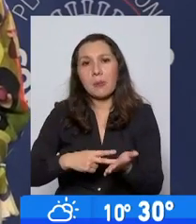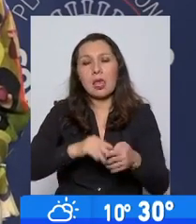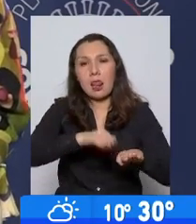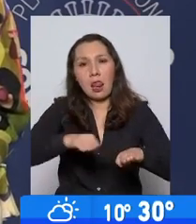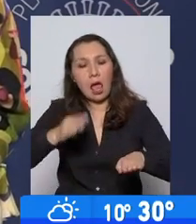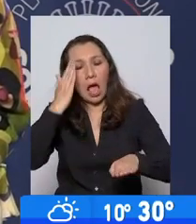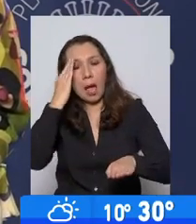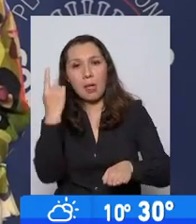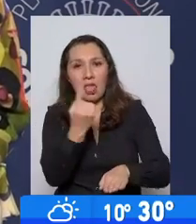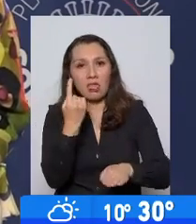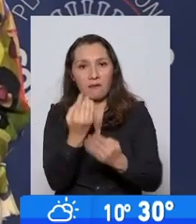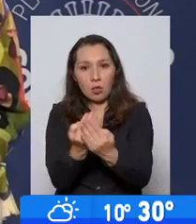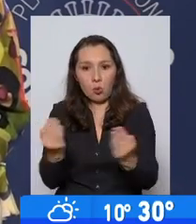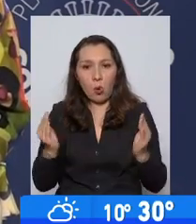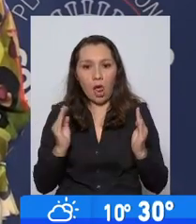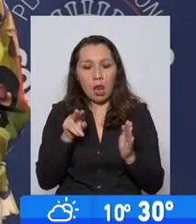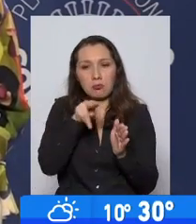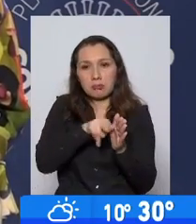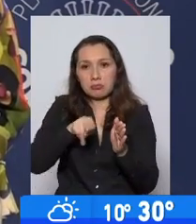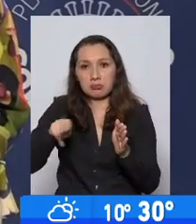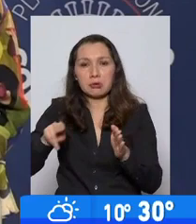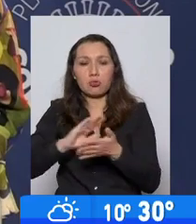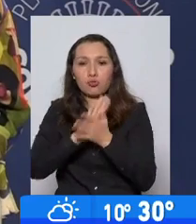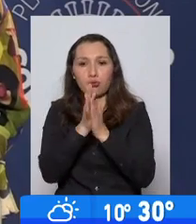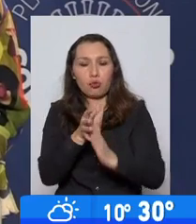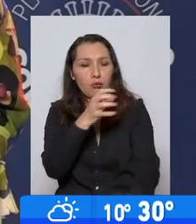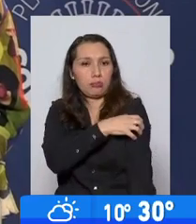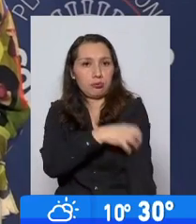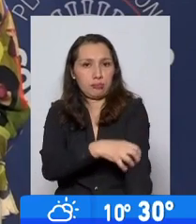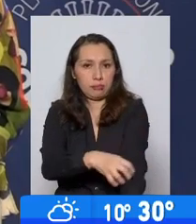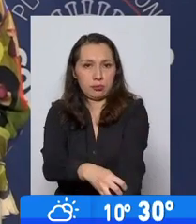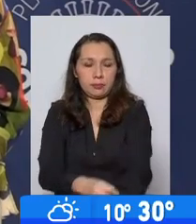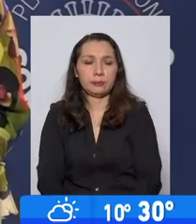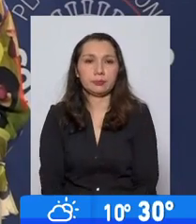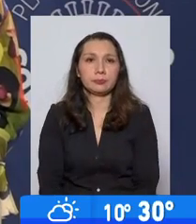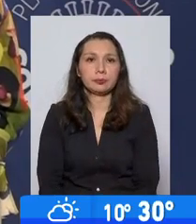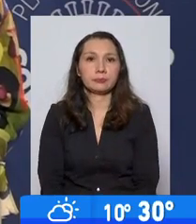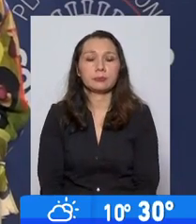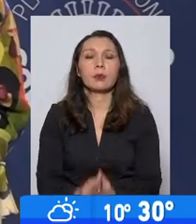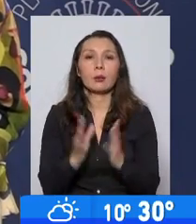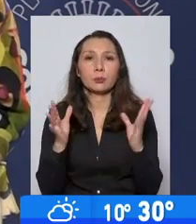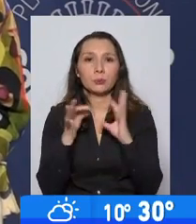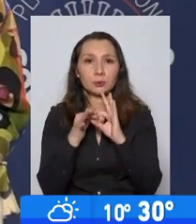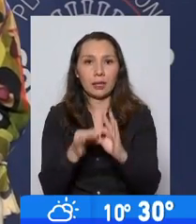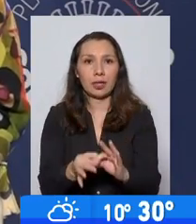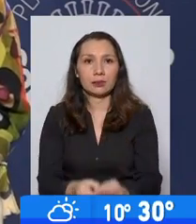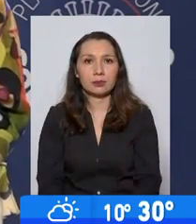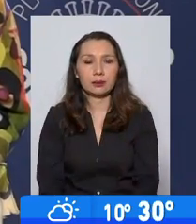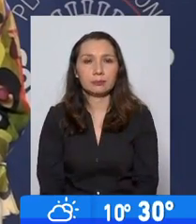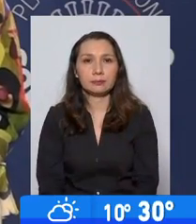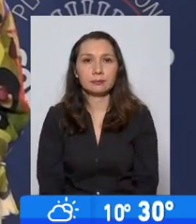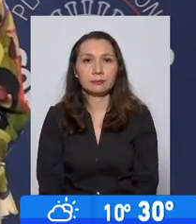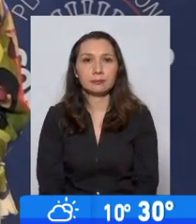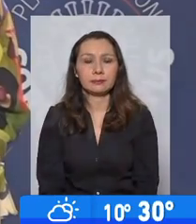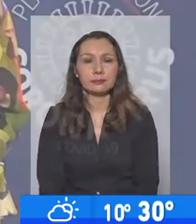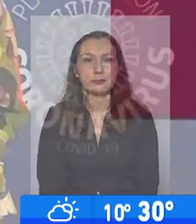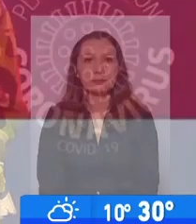habitaciones individuales a lo largo de todo el territorio del país. Muchas gracias.